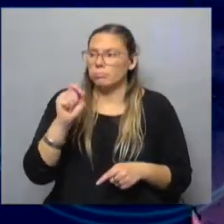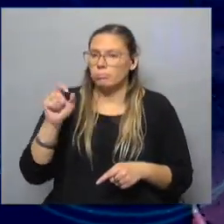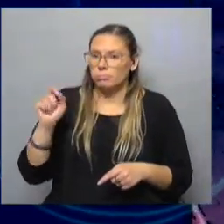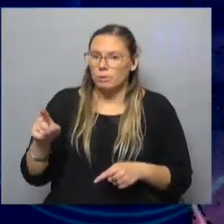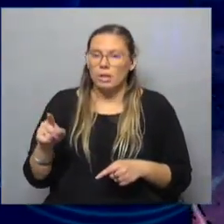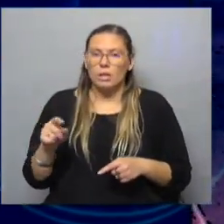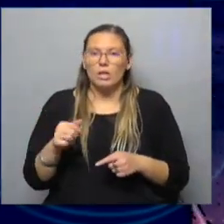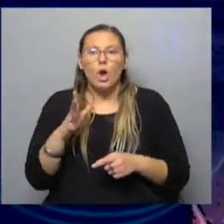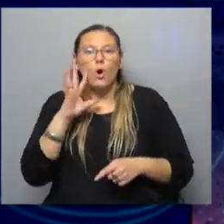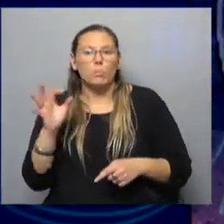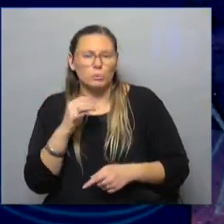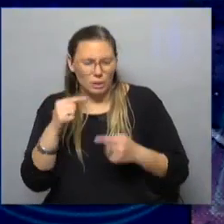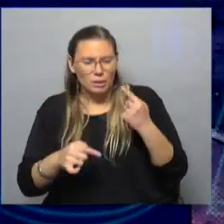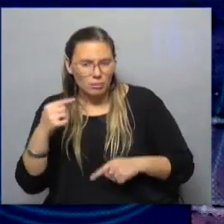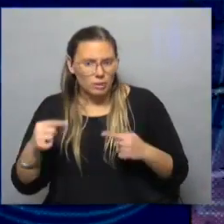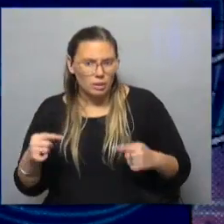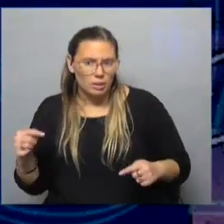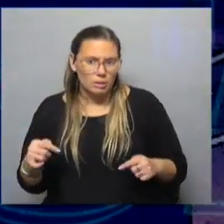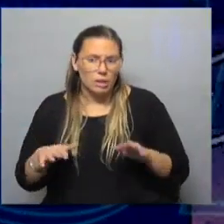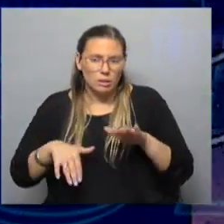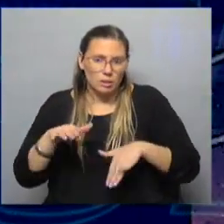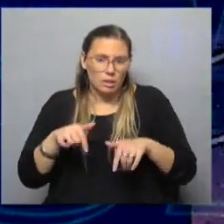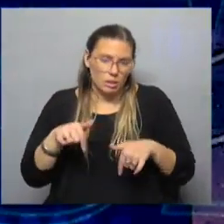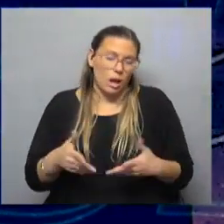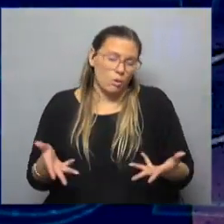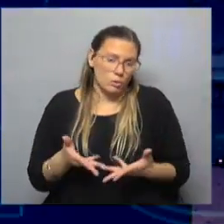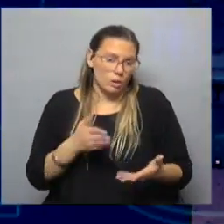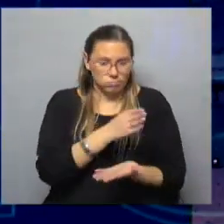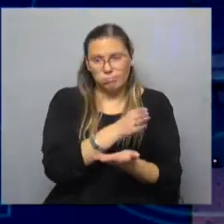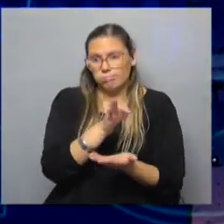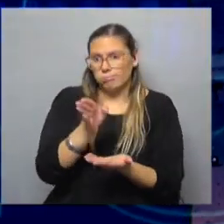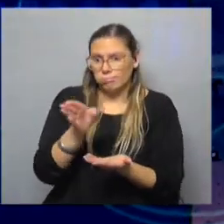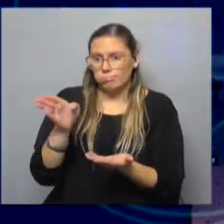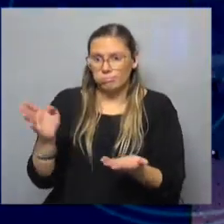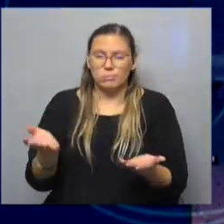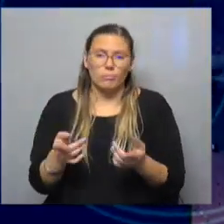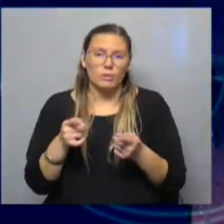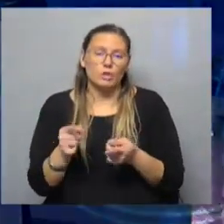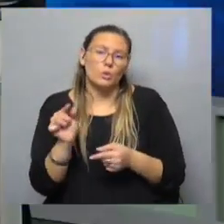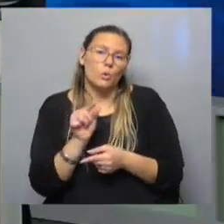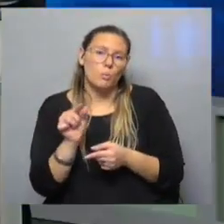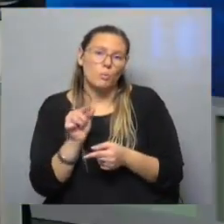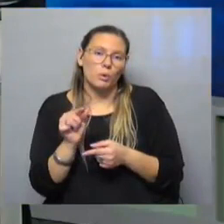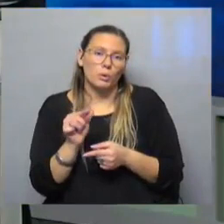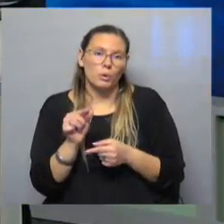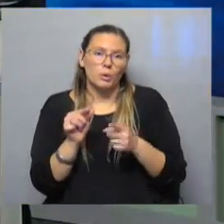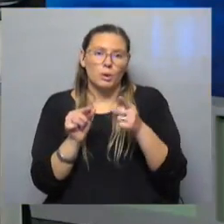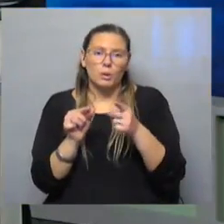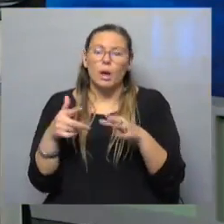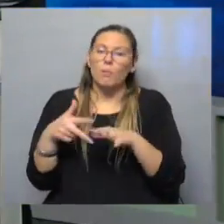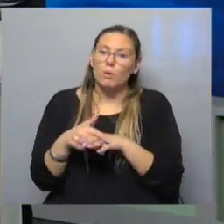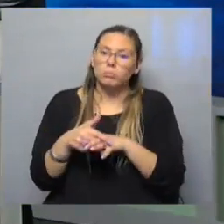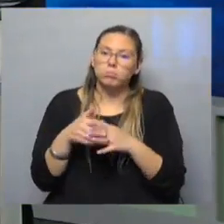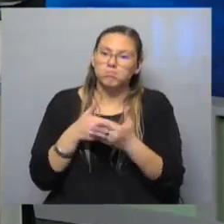toda la cantidad de posibilidades que existen, digamos, en caminos por tomar hoy en día. Claro. Así que, bueno, ese es un poco el ¿Y camino. ¿A vos te ha limitado